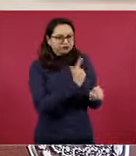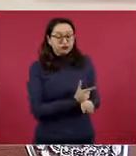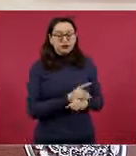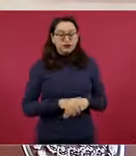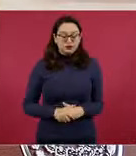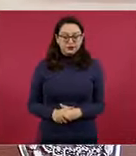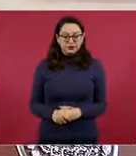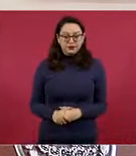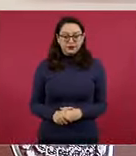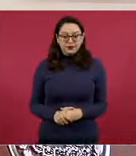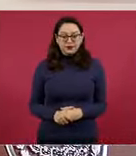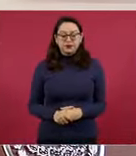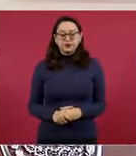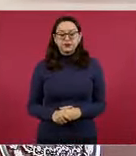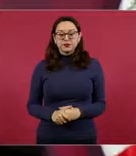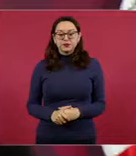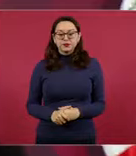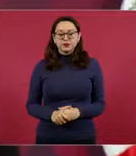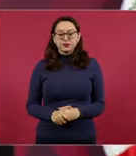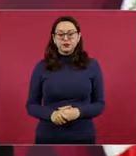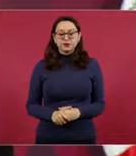que